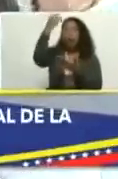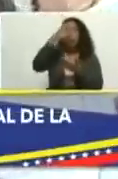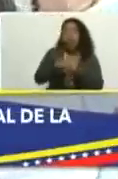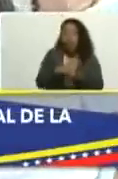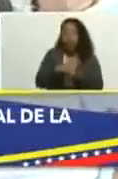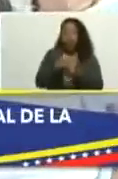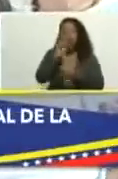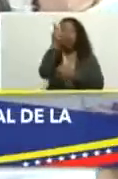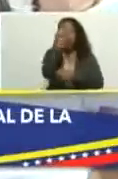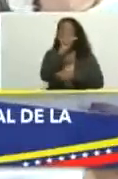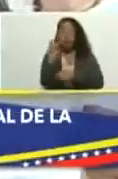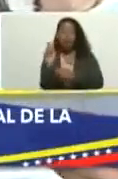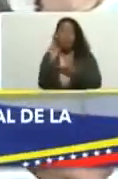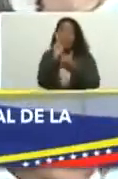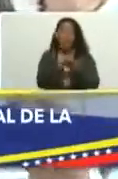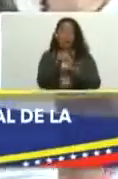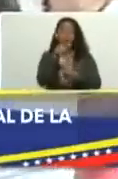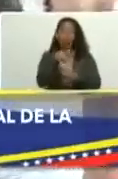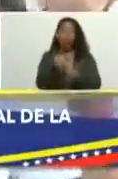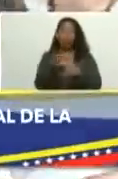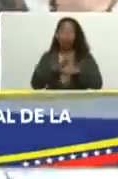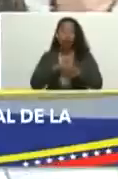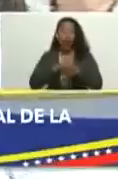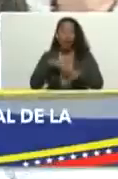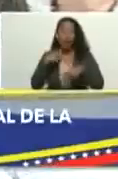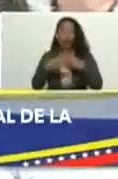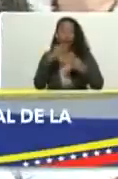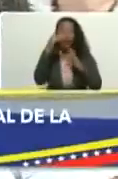hace dos semanas, porque la producción